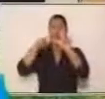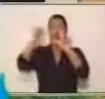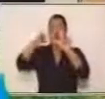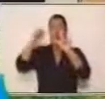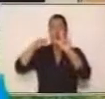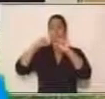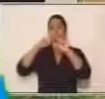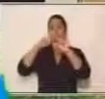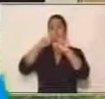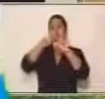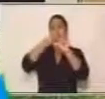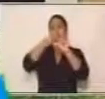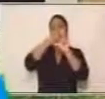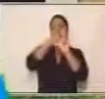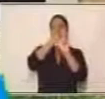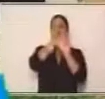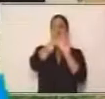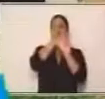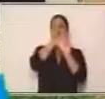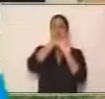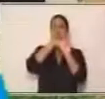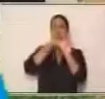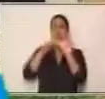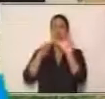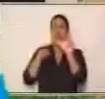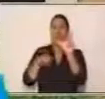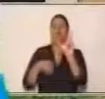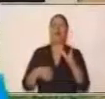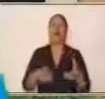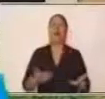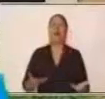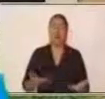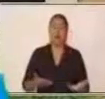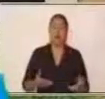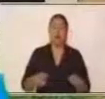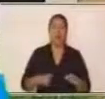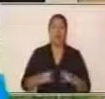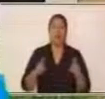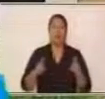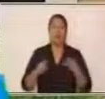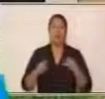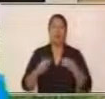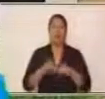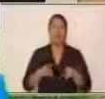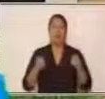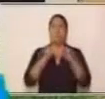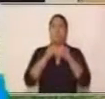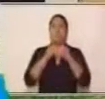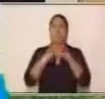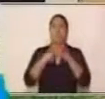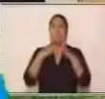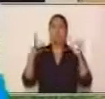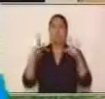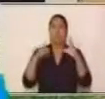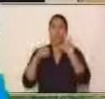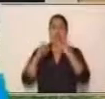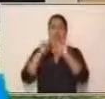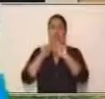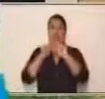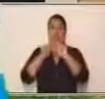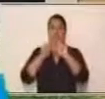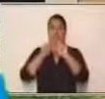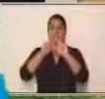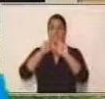Muy bien. Voy a marcar la abertura, que es de aquí para acá.